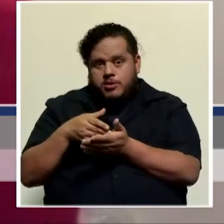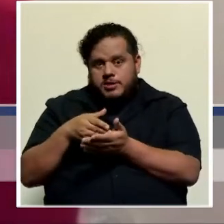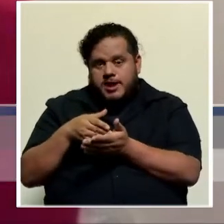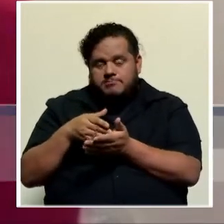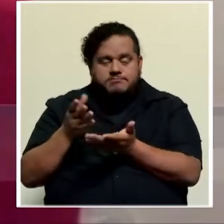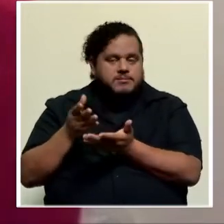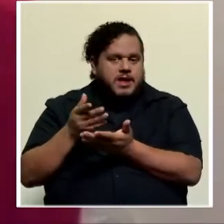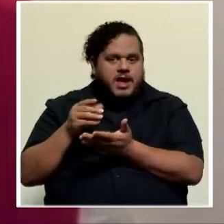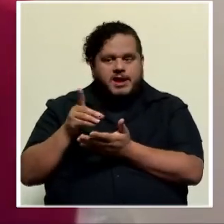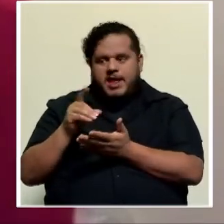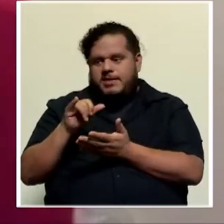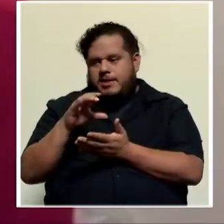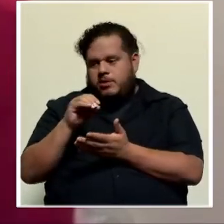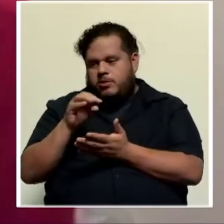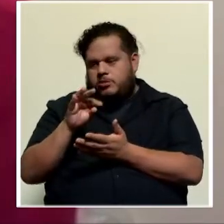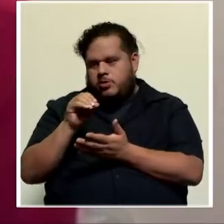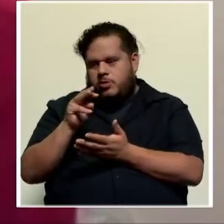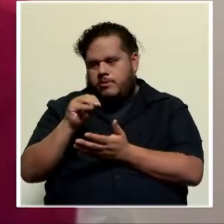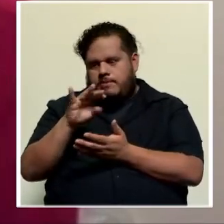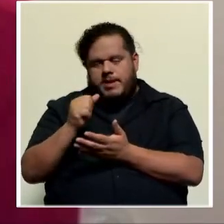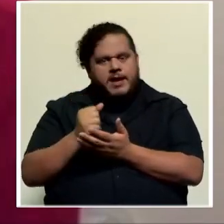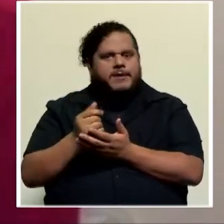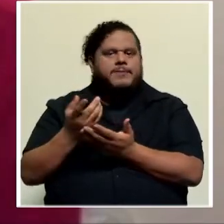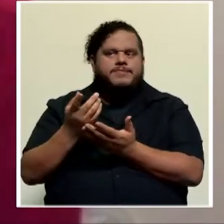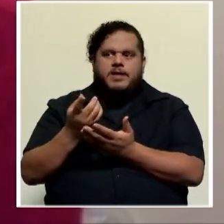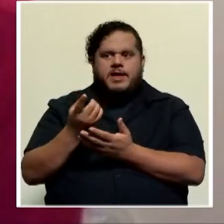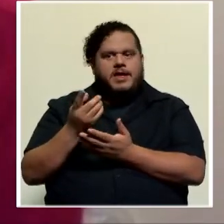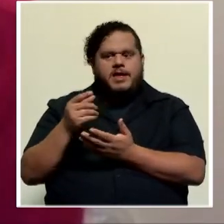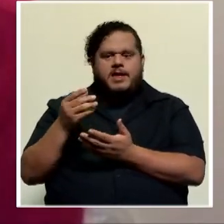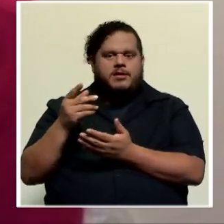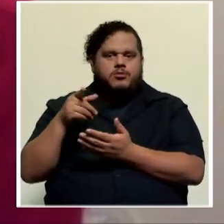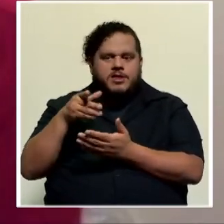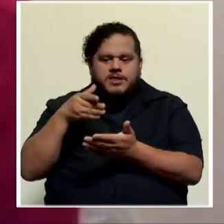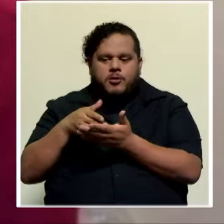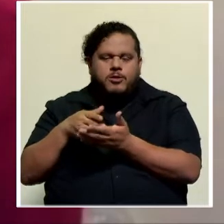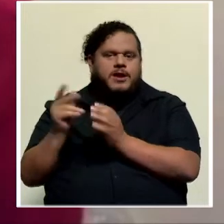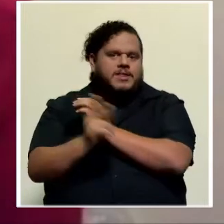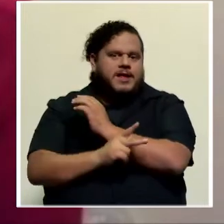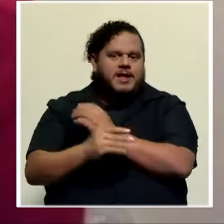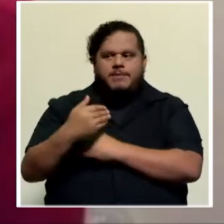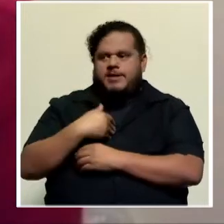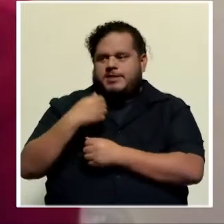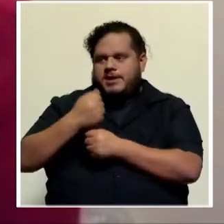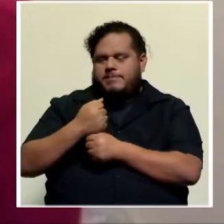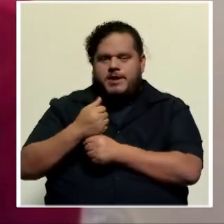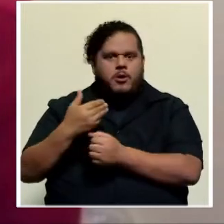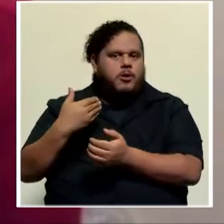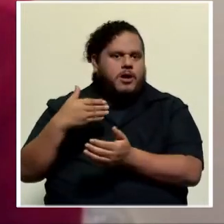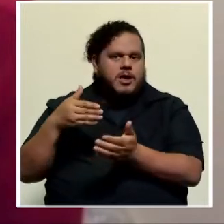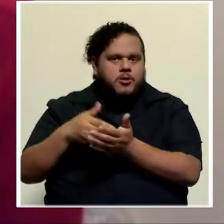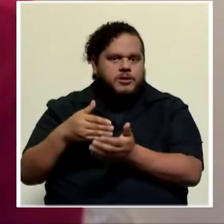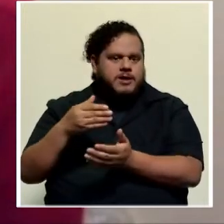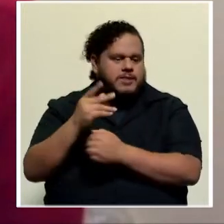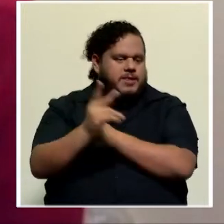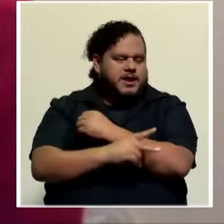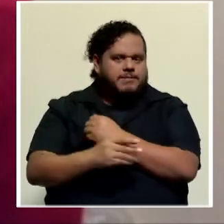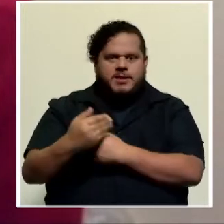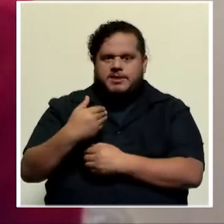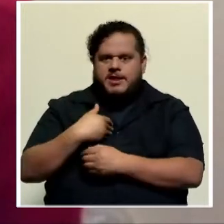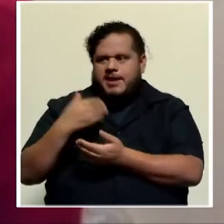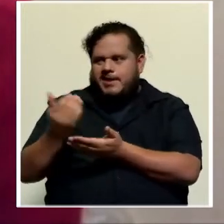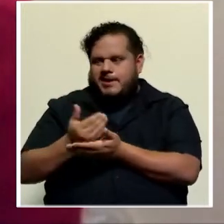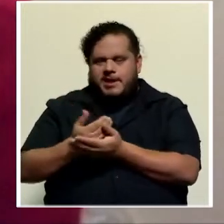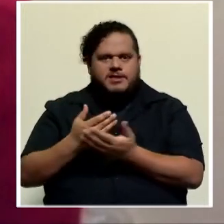falsa dicotomía, estás en contra de que el país tenga empleo y ganancias. Y esas opciones no son ni las únicas dos, y además